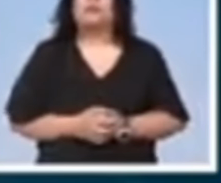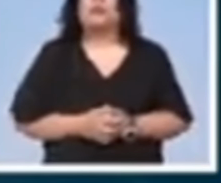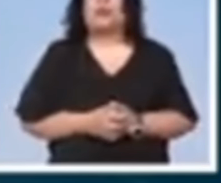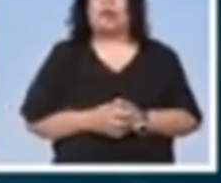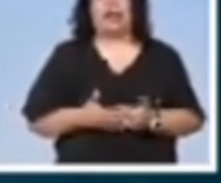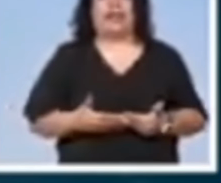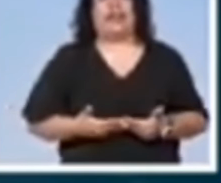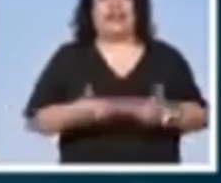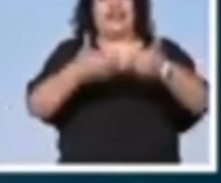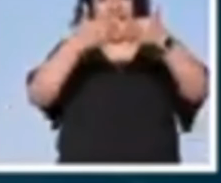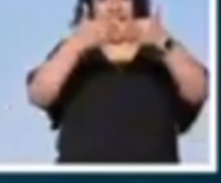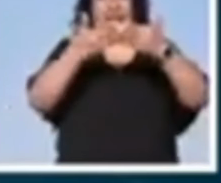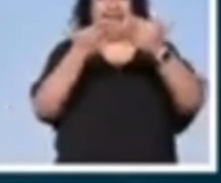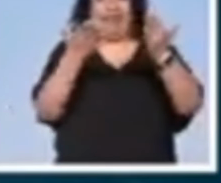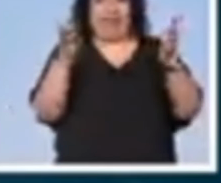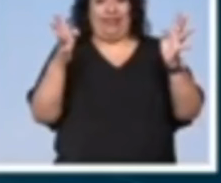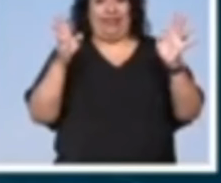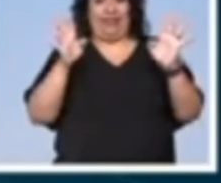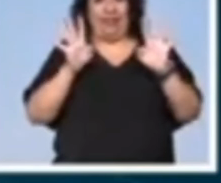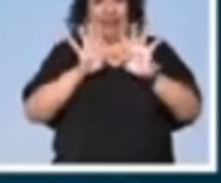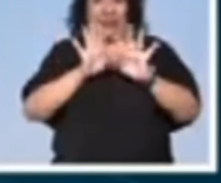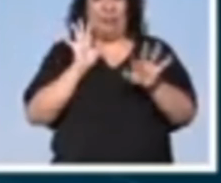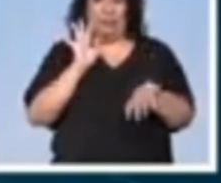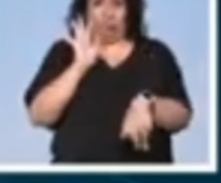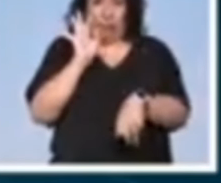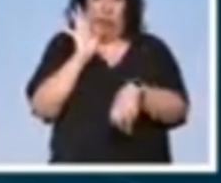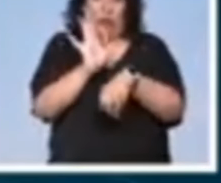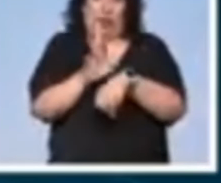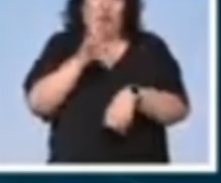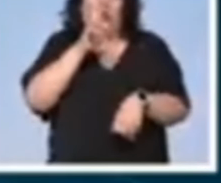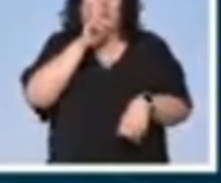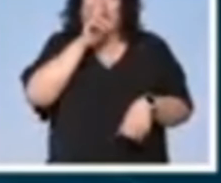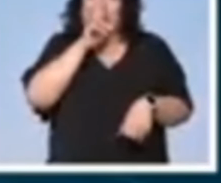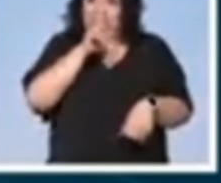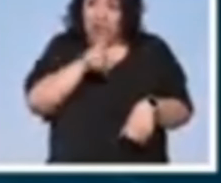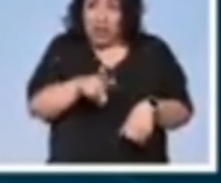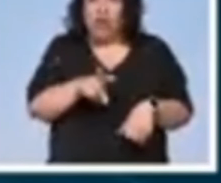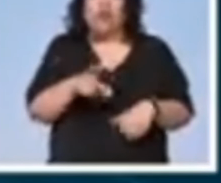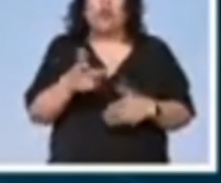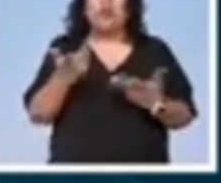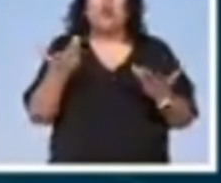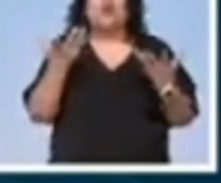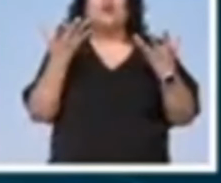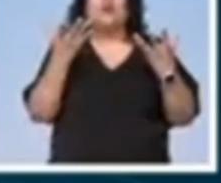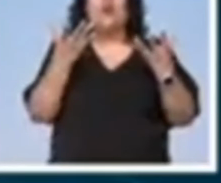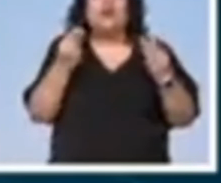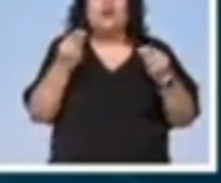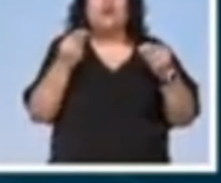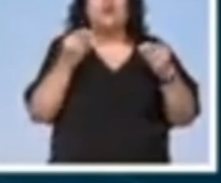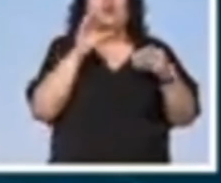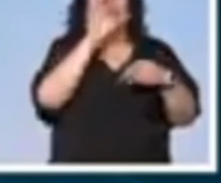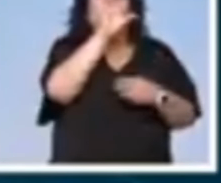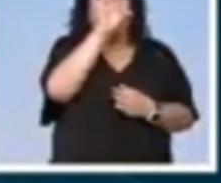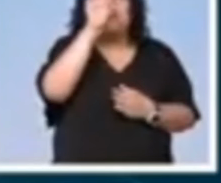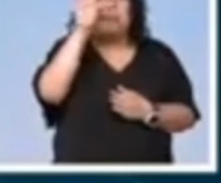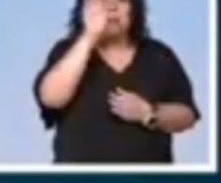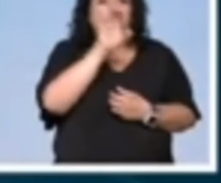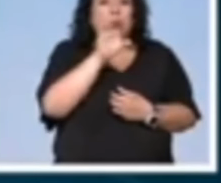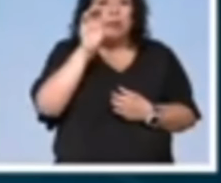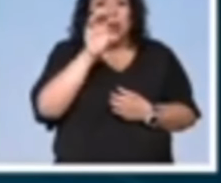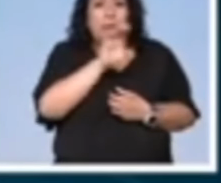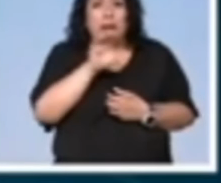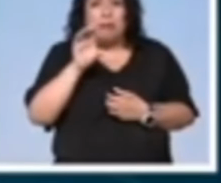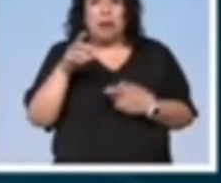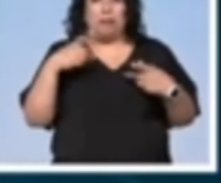bardee toda la rotonda, se protegería más y que muchos nichos